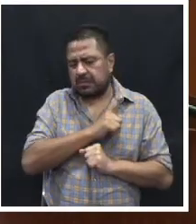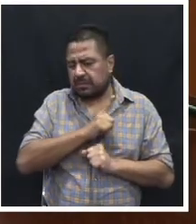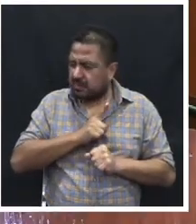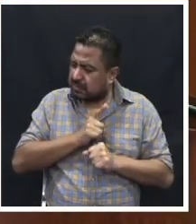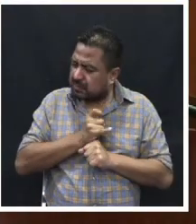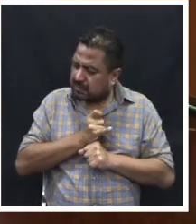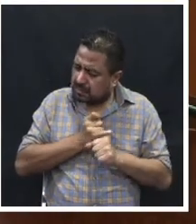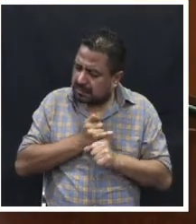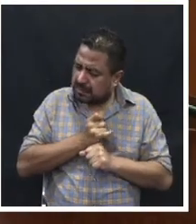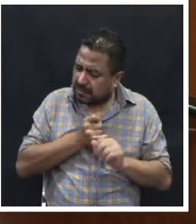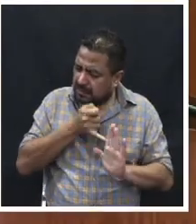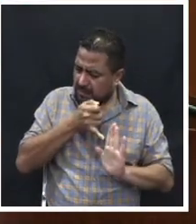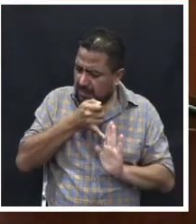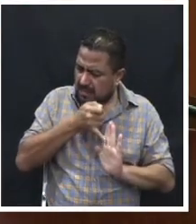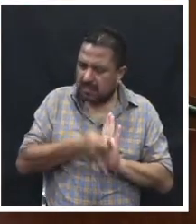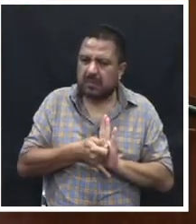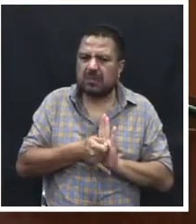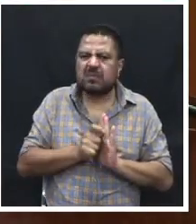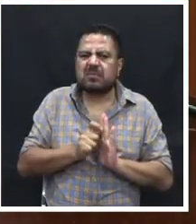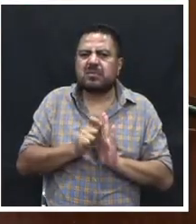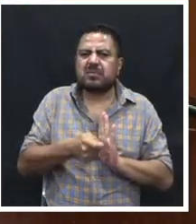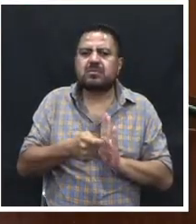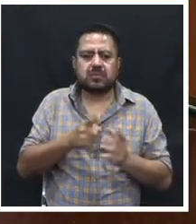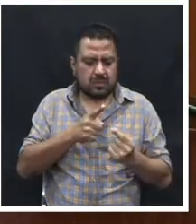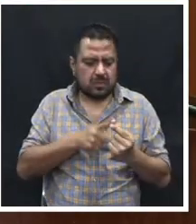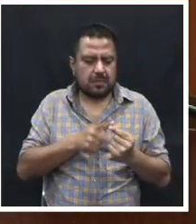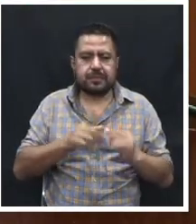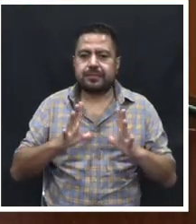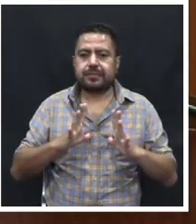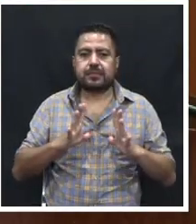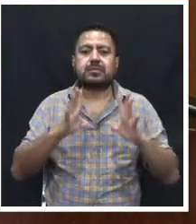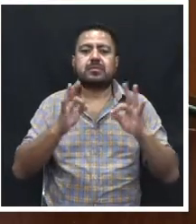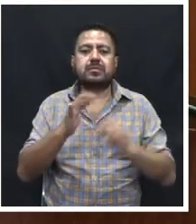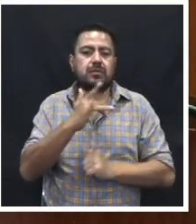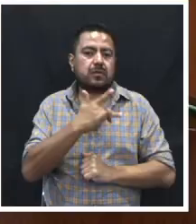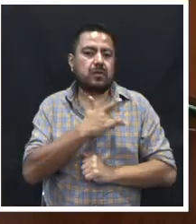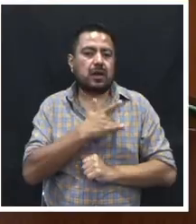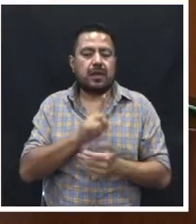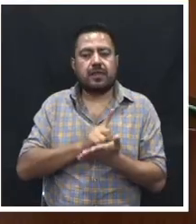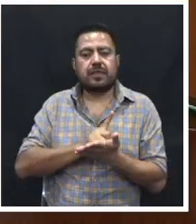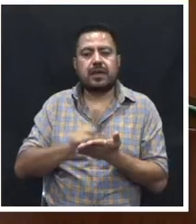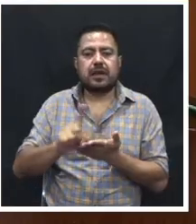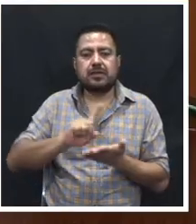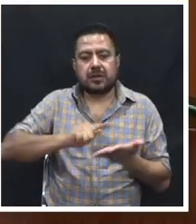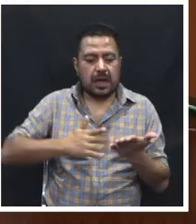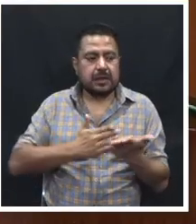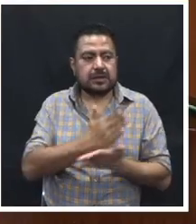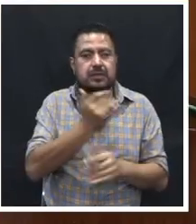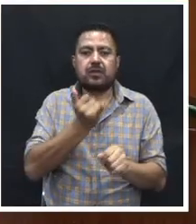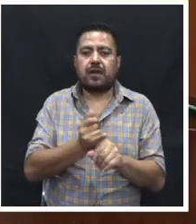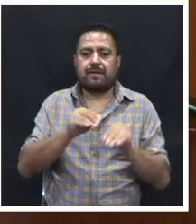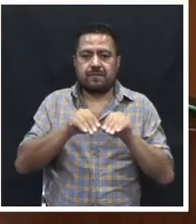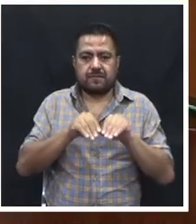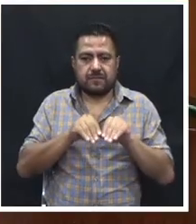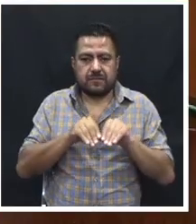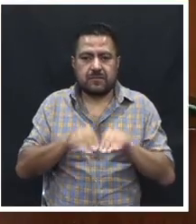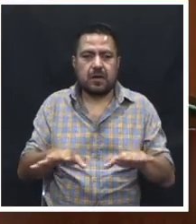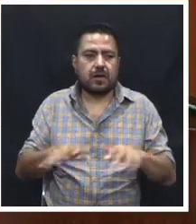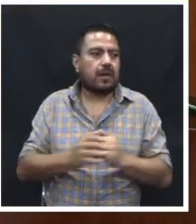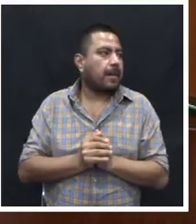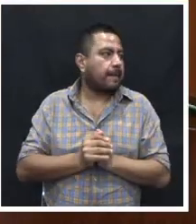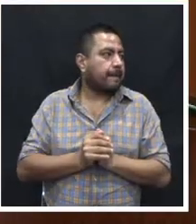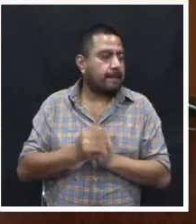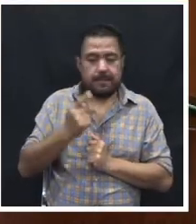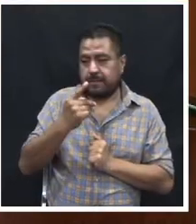recibir informaciones donde radica el corazón del derecho del acceso a la información pública. Por su